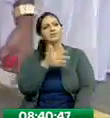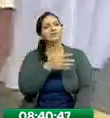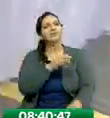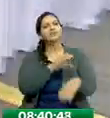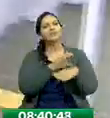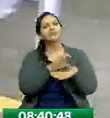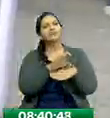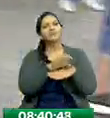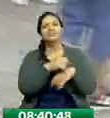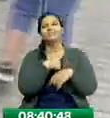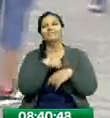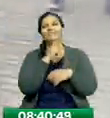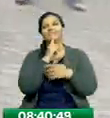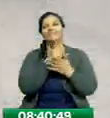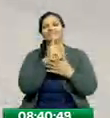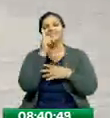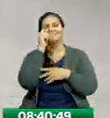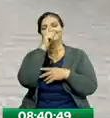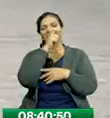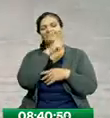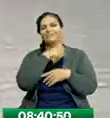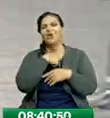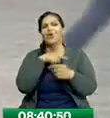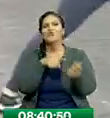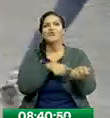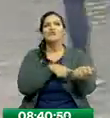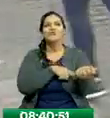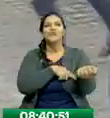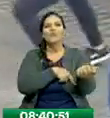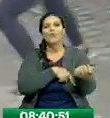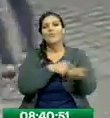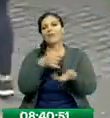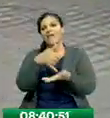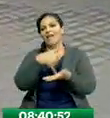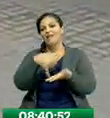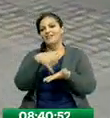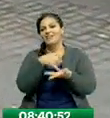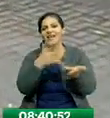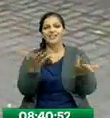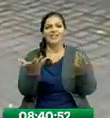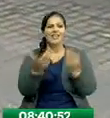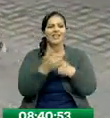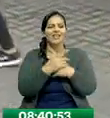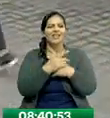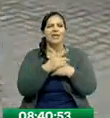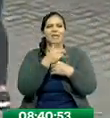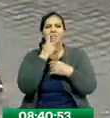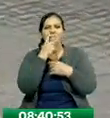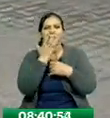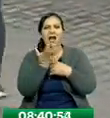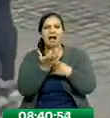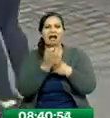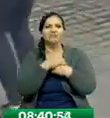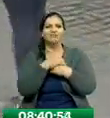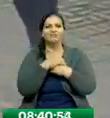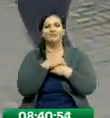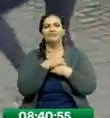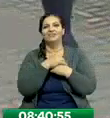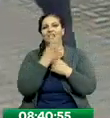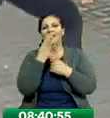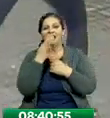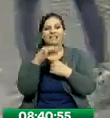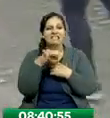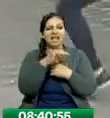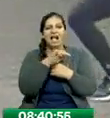difícil lo cierto para nosotros porque toda la comida es rica rica en todo rica en carbohidratos y rica en sabor yo como soy manera me gusta comerse al lado